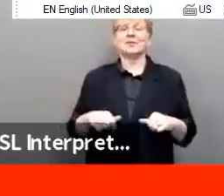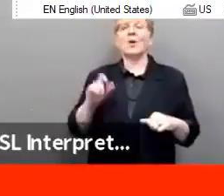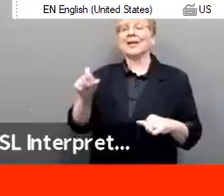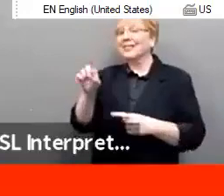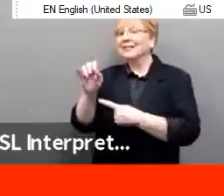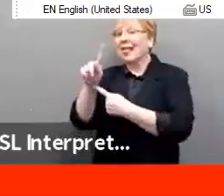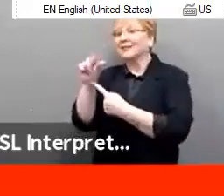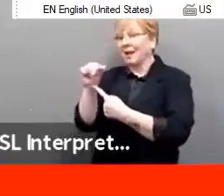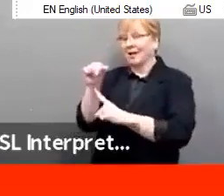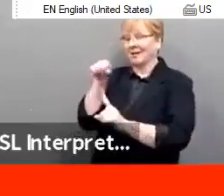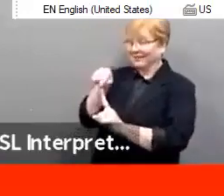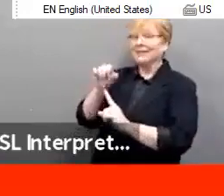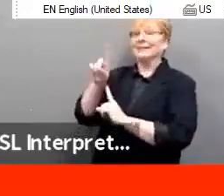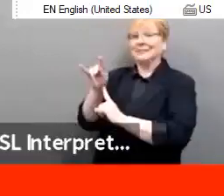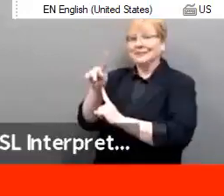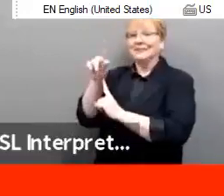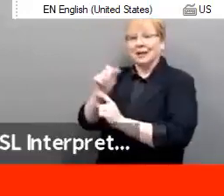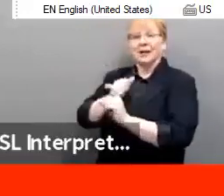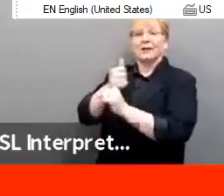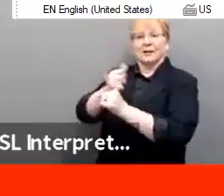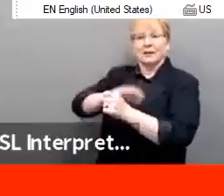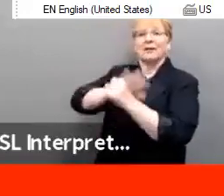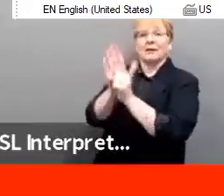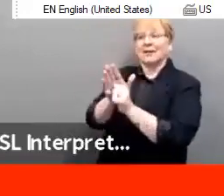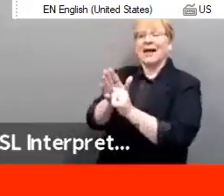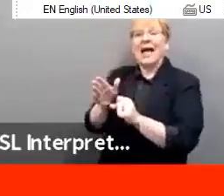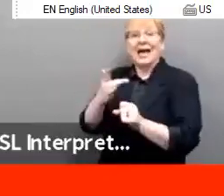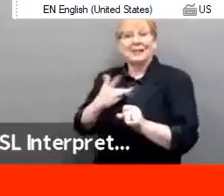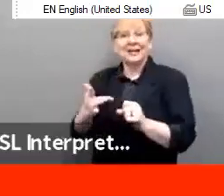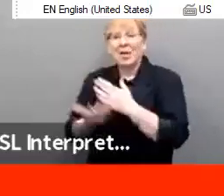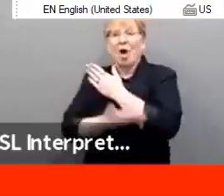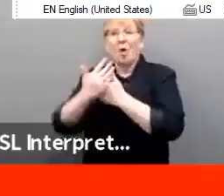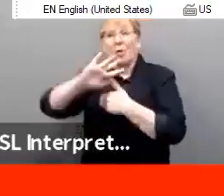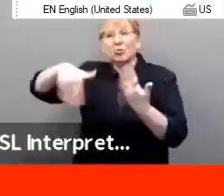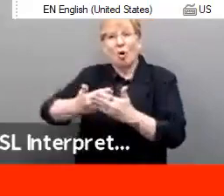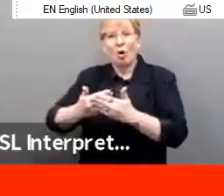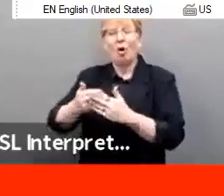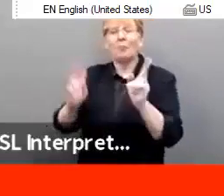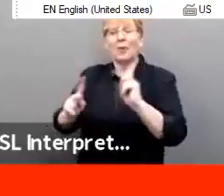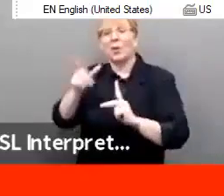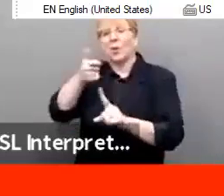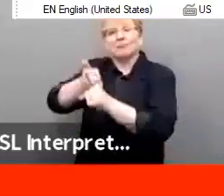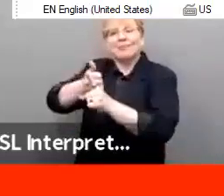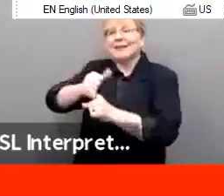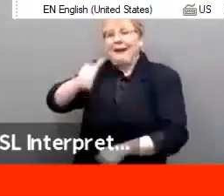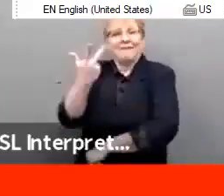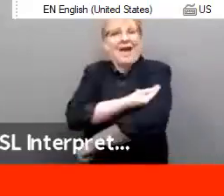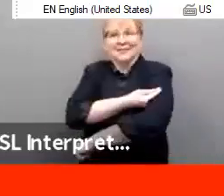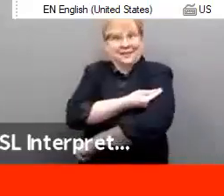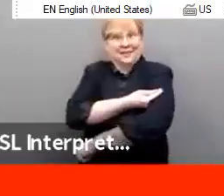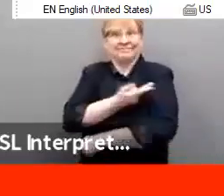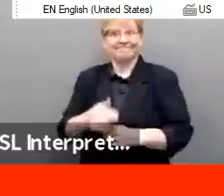sus camas, y la Universidad de Nuevo México está al 25% el nivel de contingencia 2. O sea que va subiendo